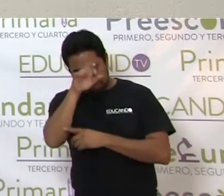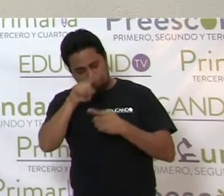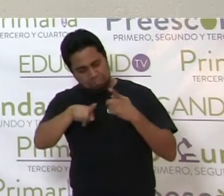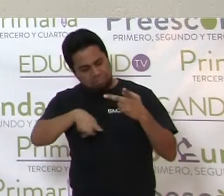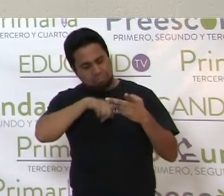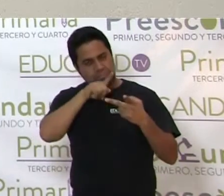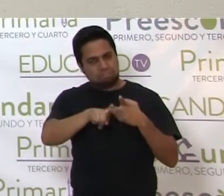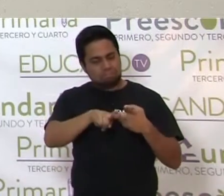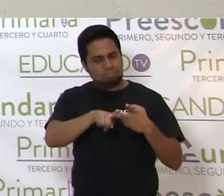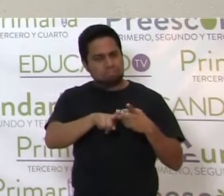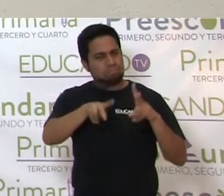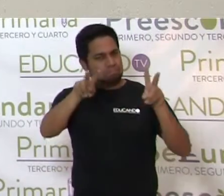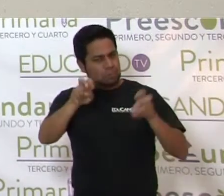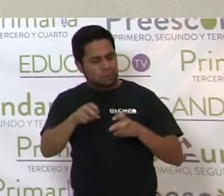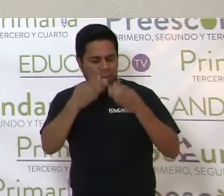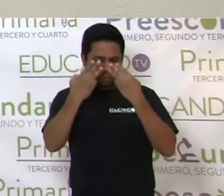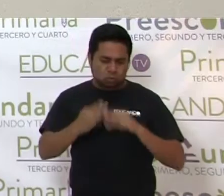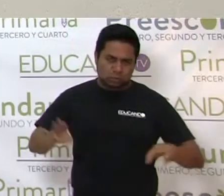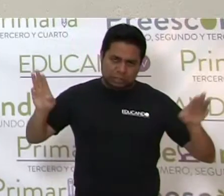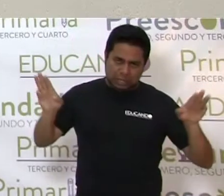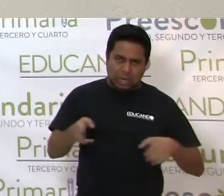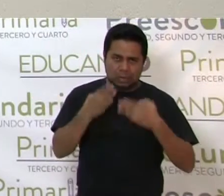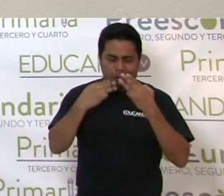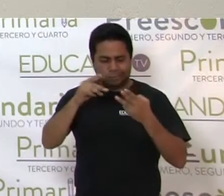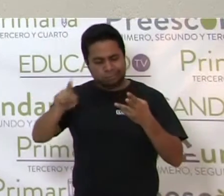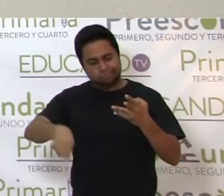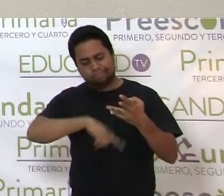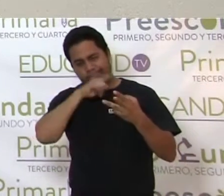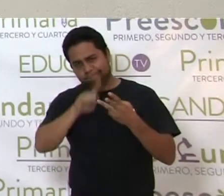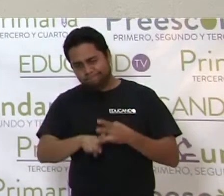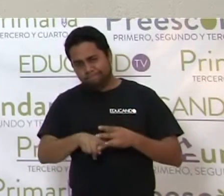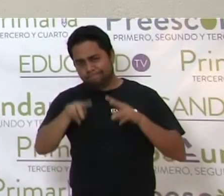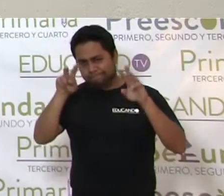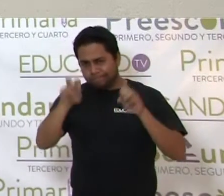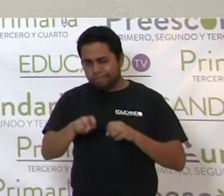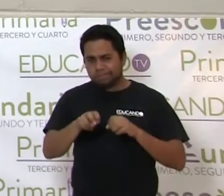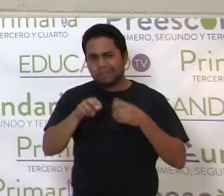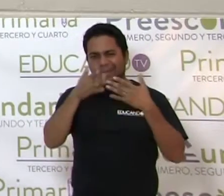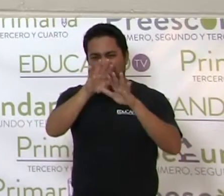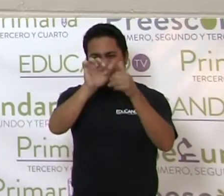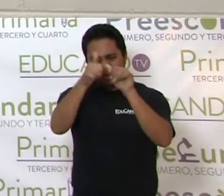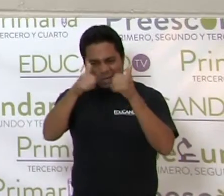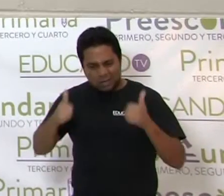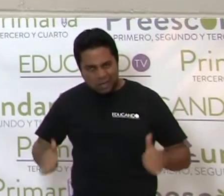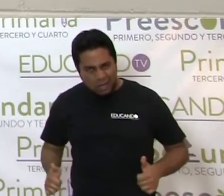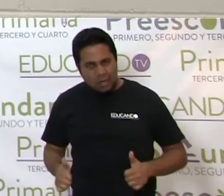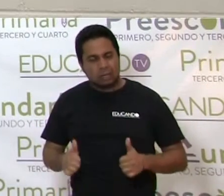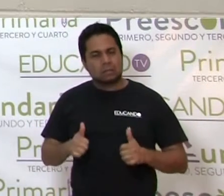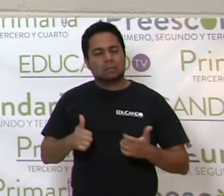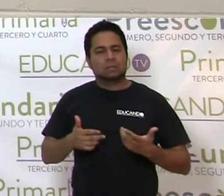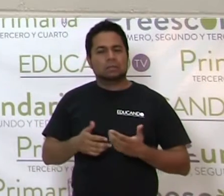de textos musicales, de textos de obras artísticas,